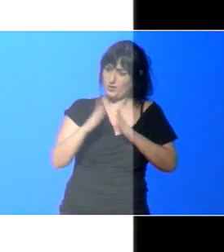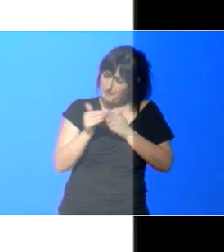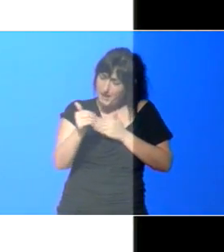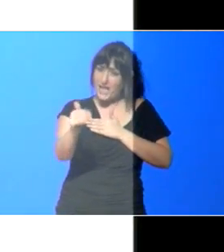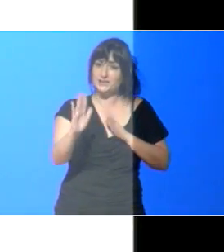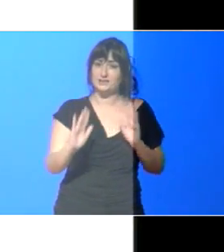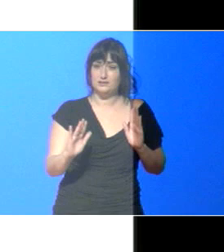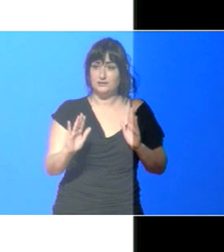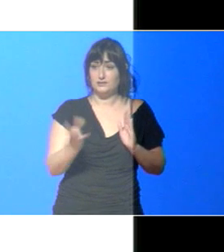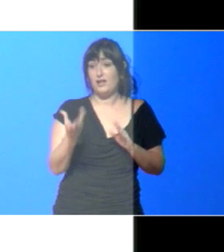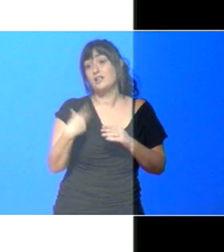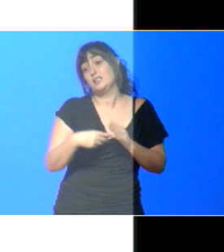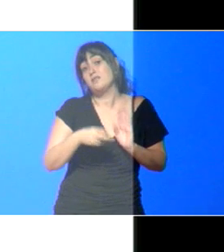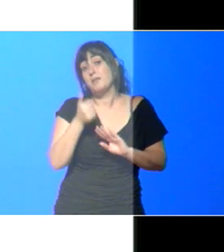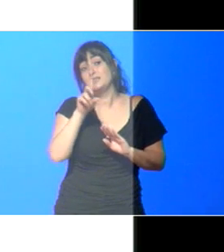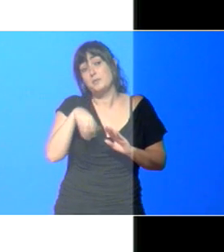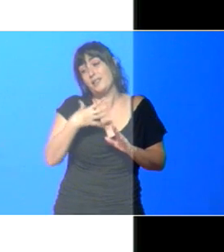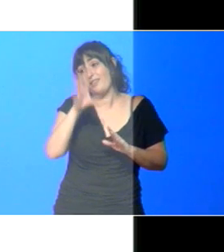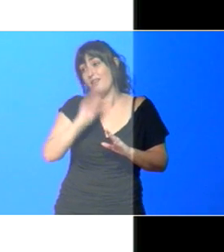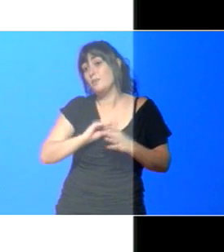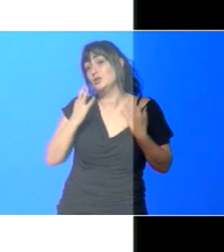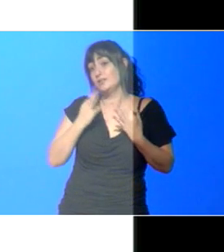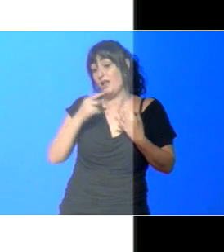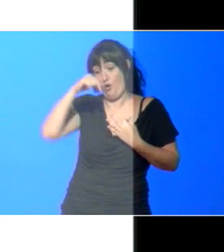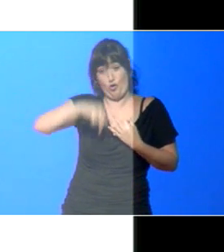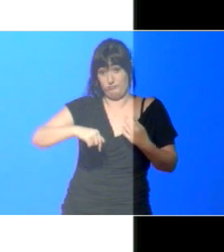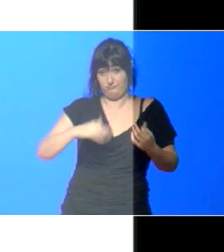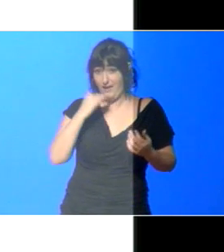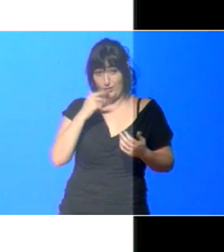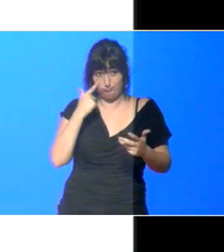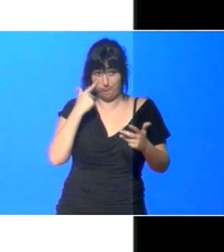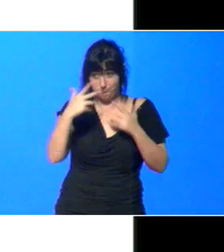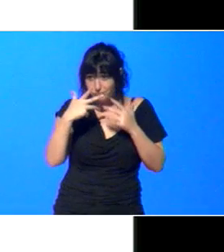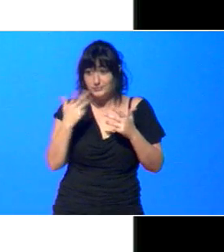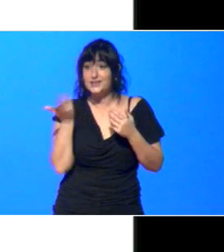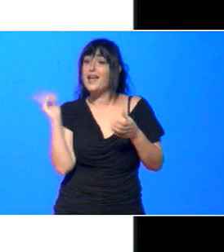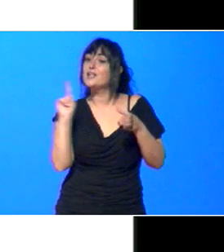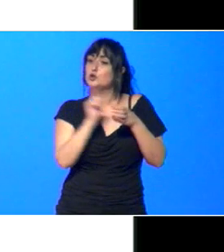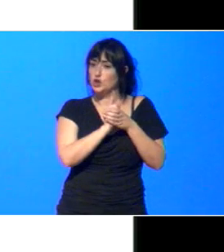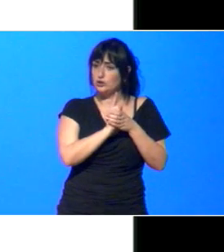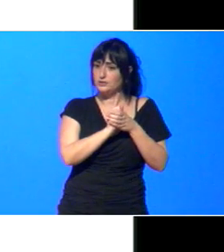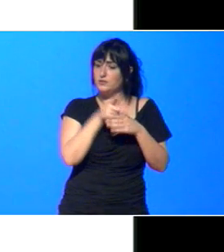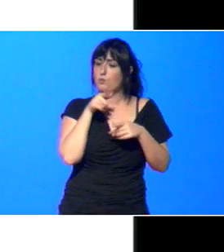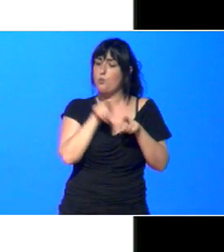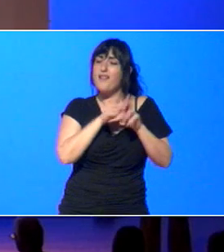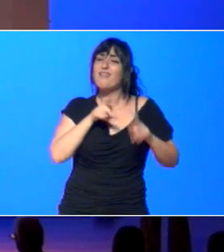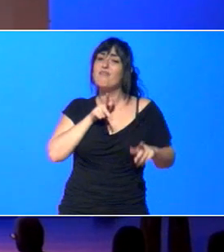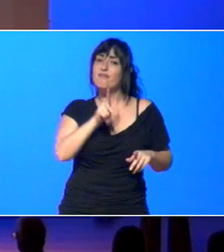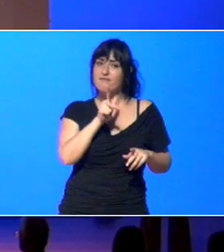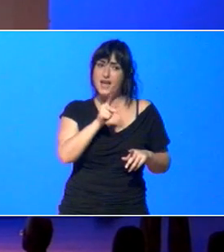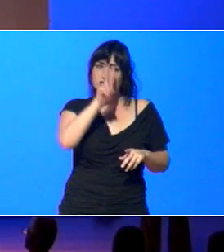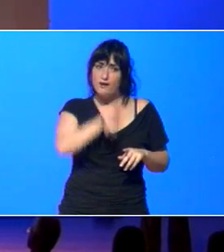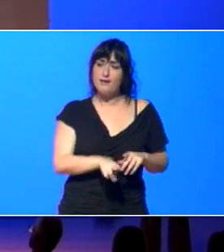Y sobre todo, entendíamos que hoy había que destacar que la inclusión educativa es un derecho que bueno, ya